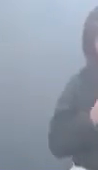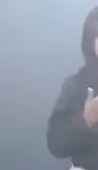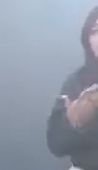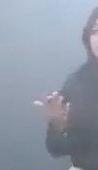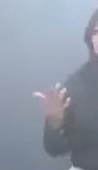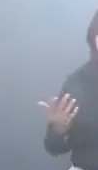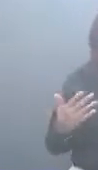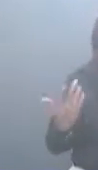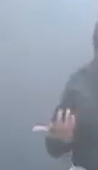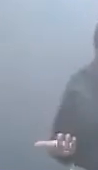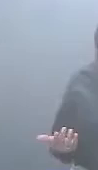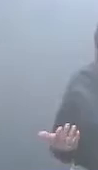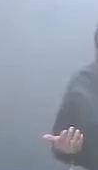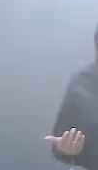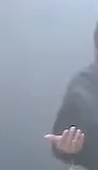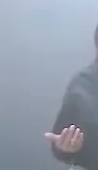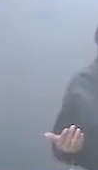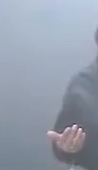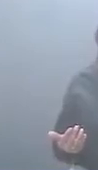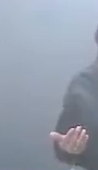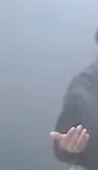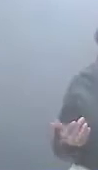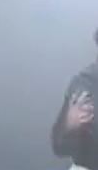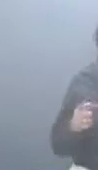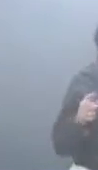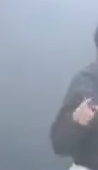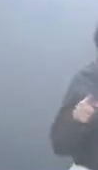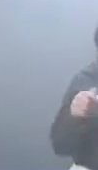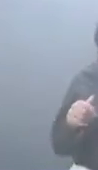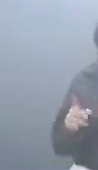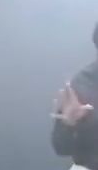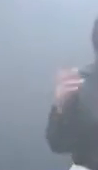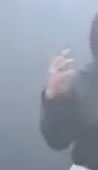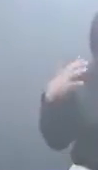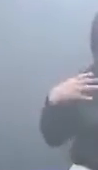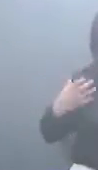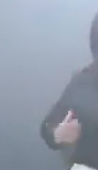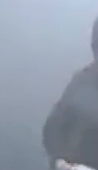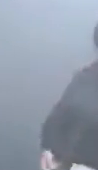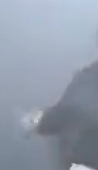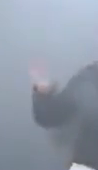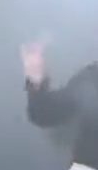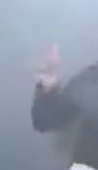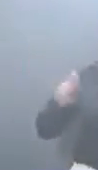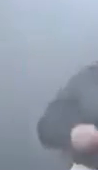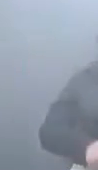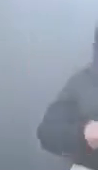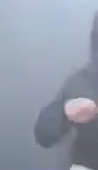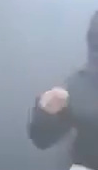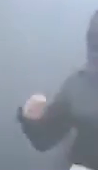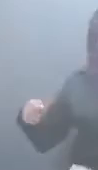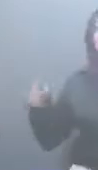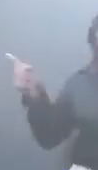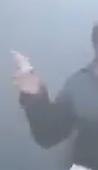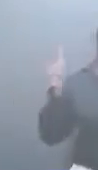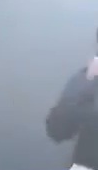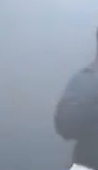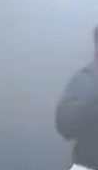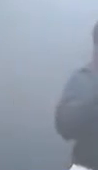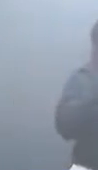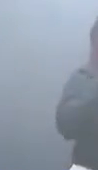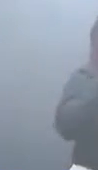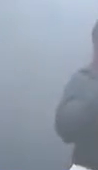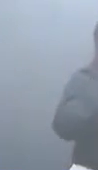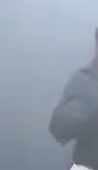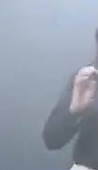la posición del diario del gobierno, que para ese diario no fue noticia lo que